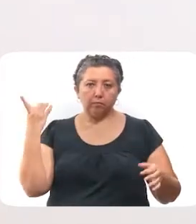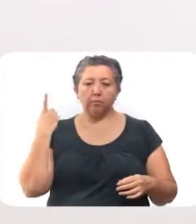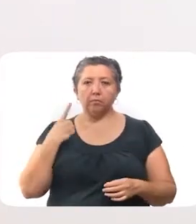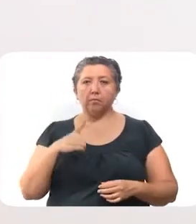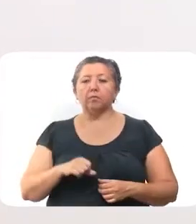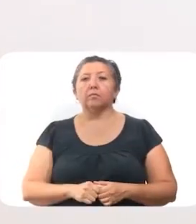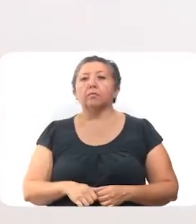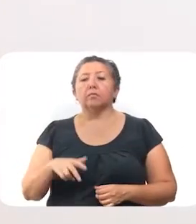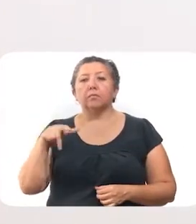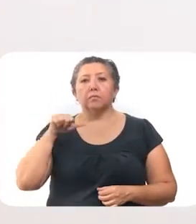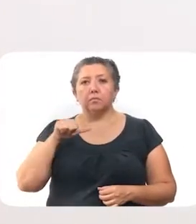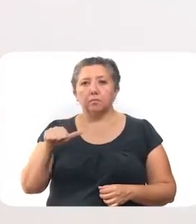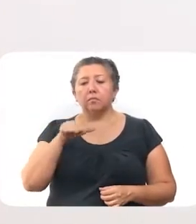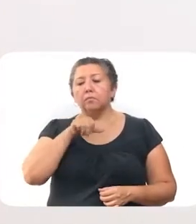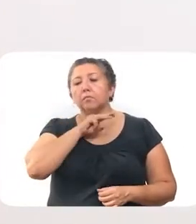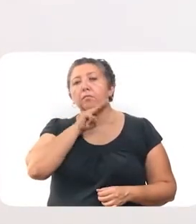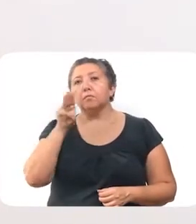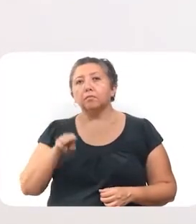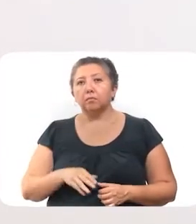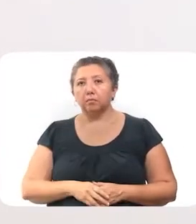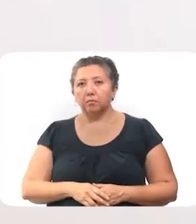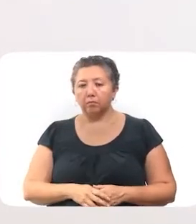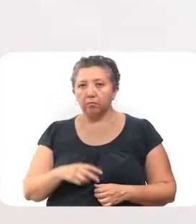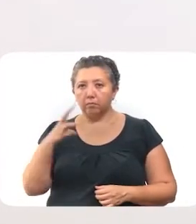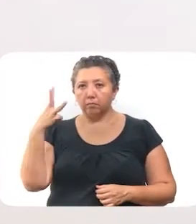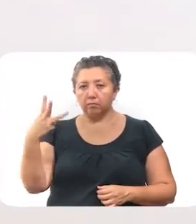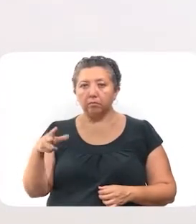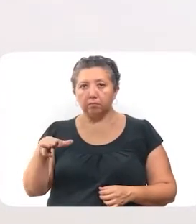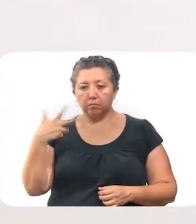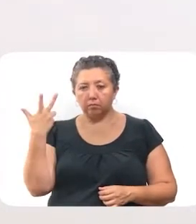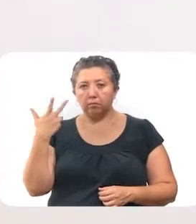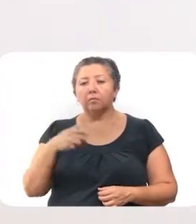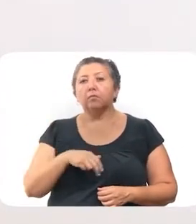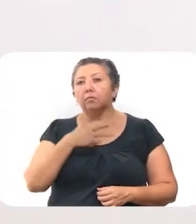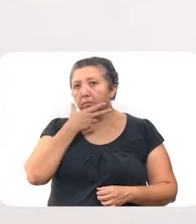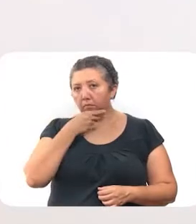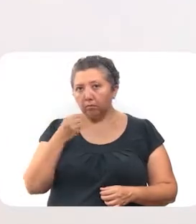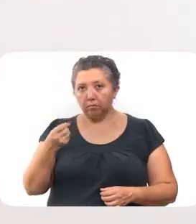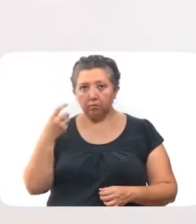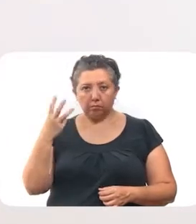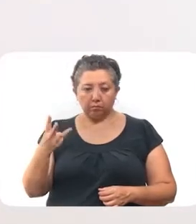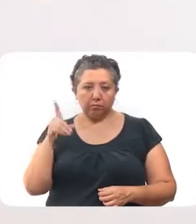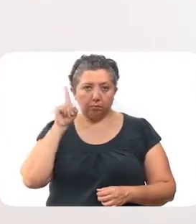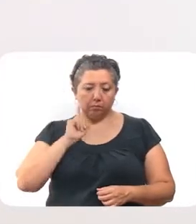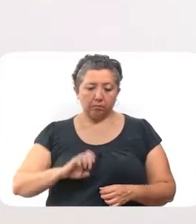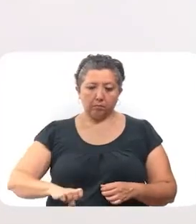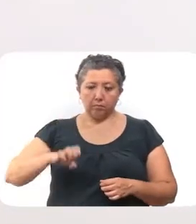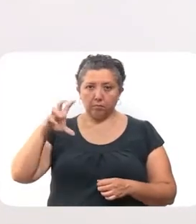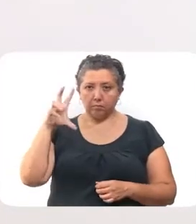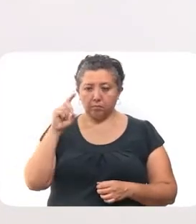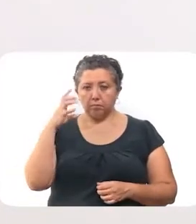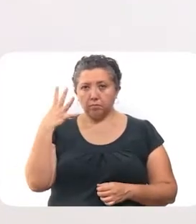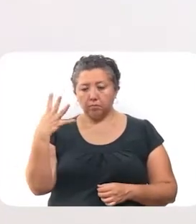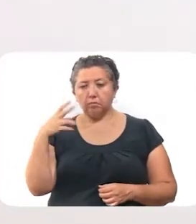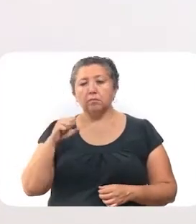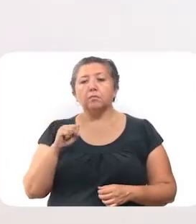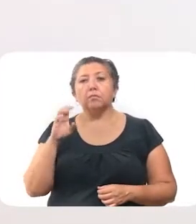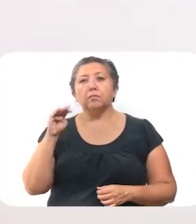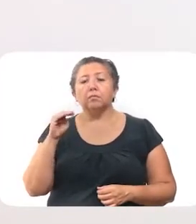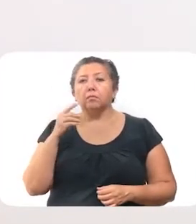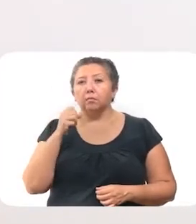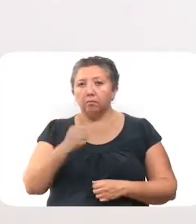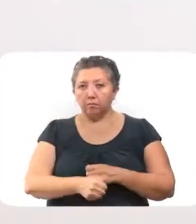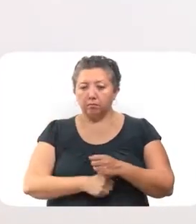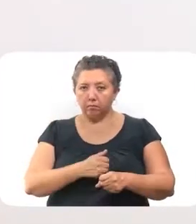médico informamos de 16 fallecimientos. Son 13 hombres y 3 mujeres, de un rango de edad de 34 a 90